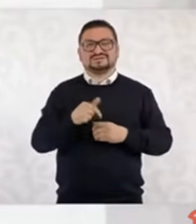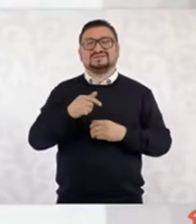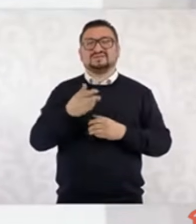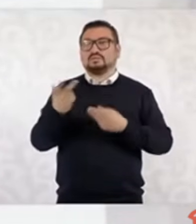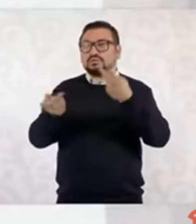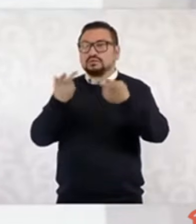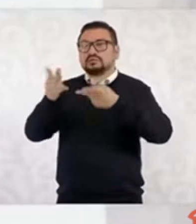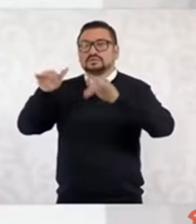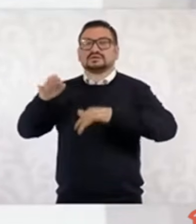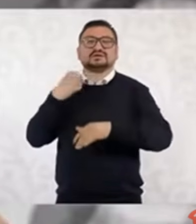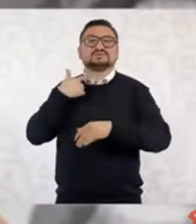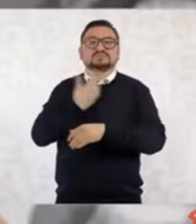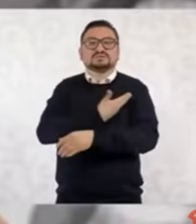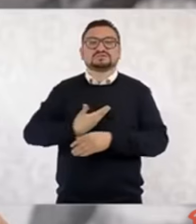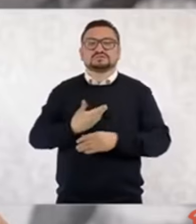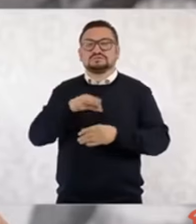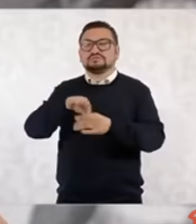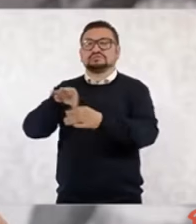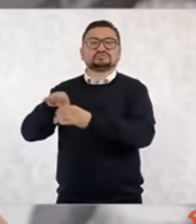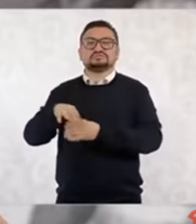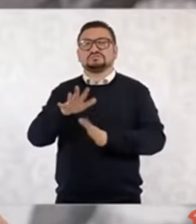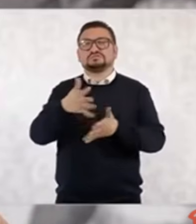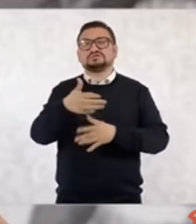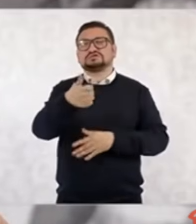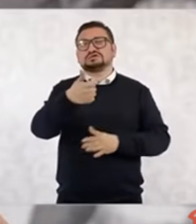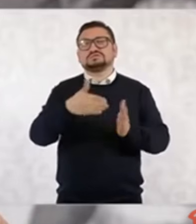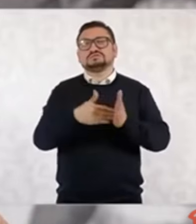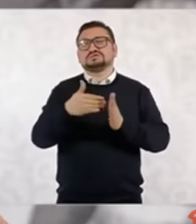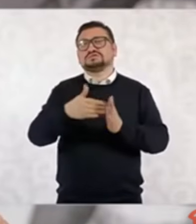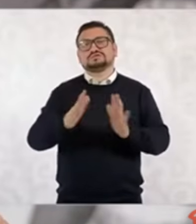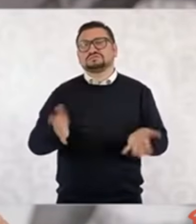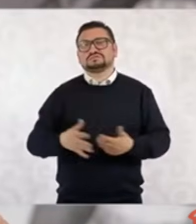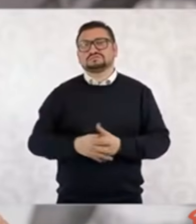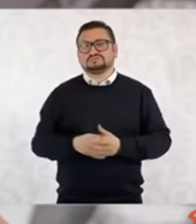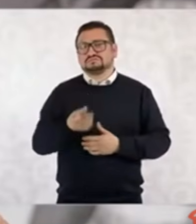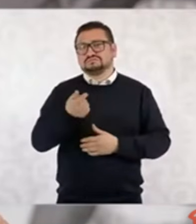consulta expresidentes votaron como 6 millones de personas, nada más.